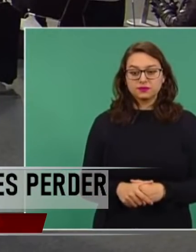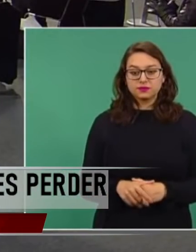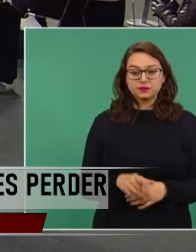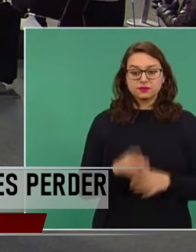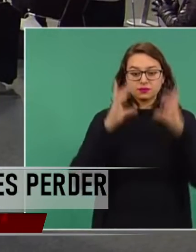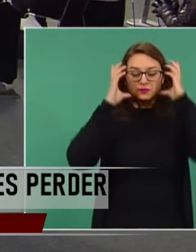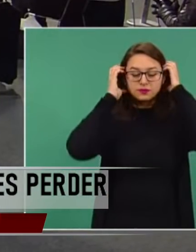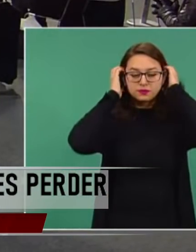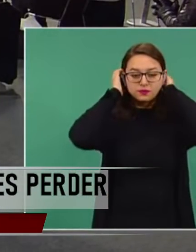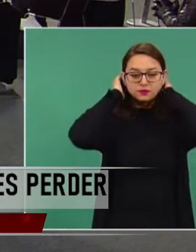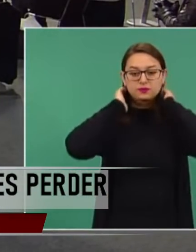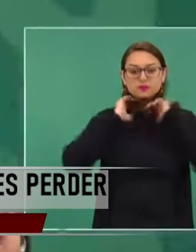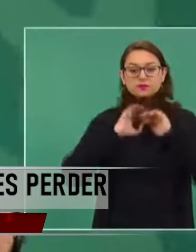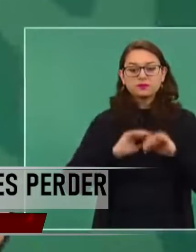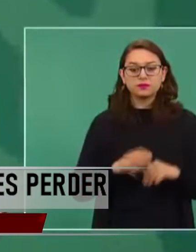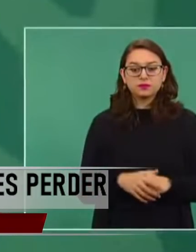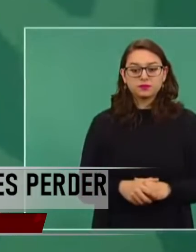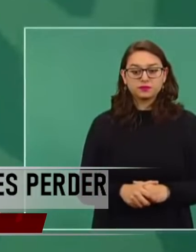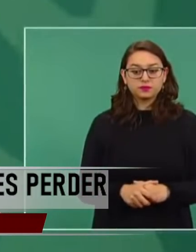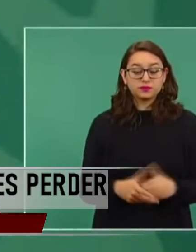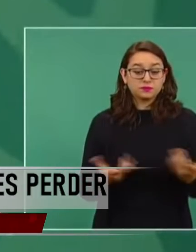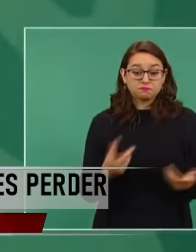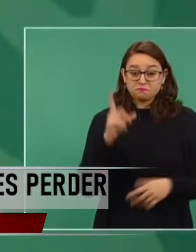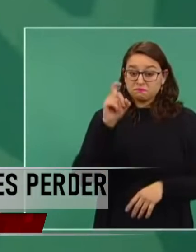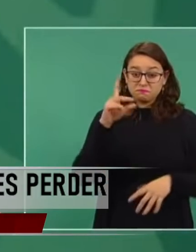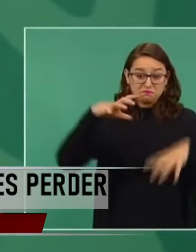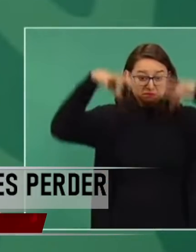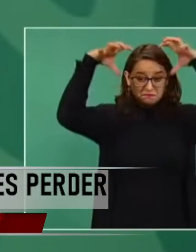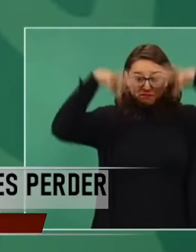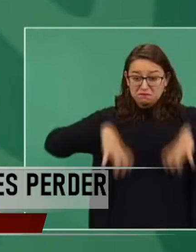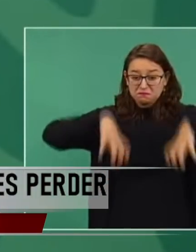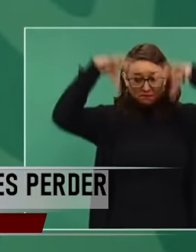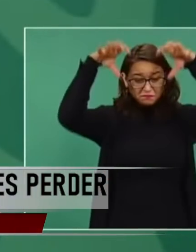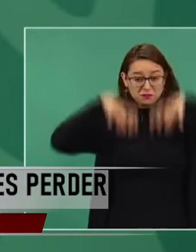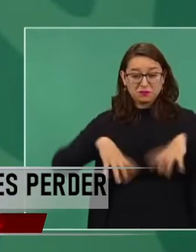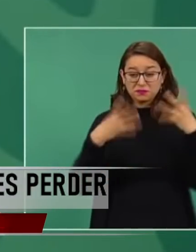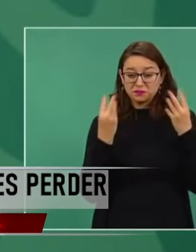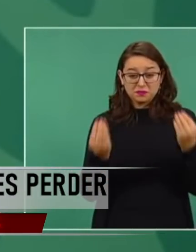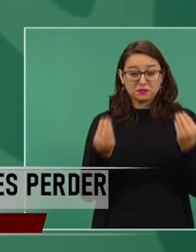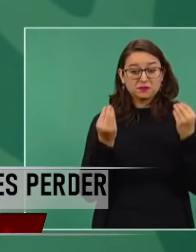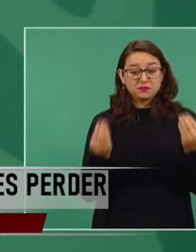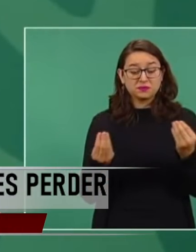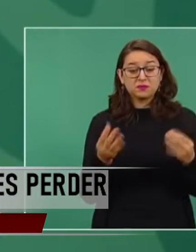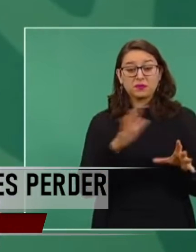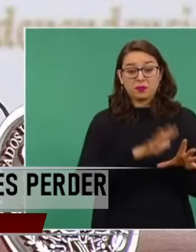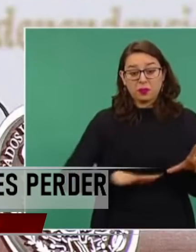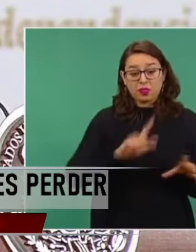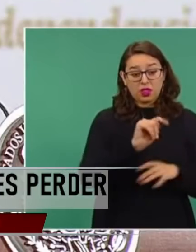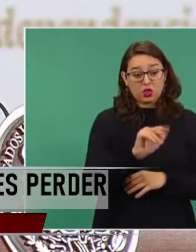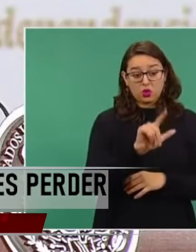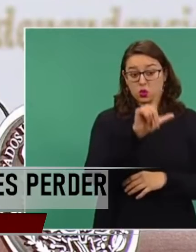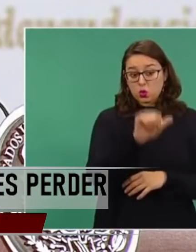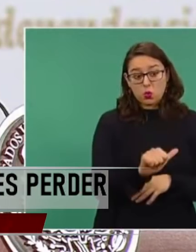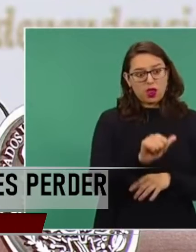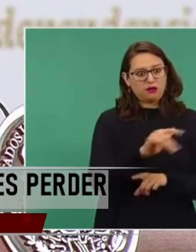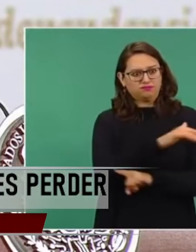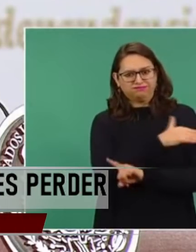pues de que llovió mucho este no sólo en Tula sino en todo el valle